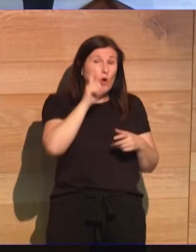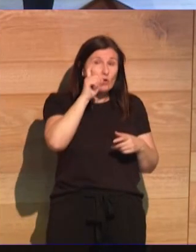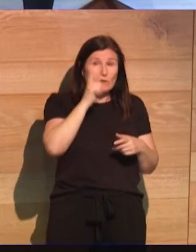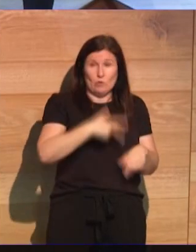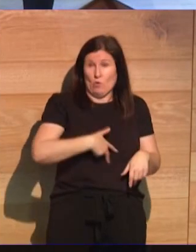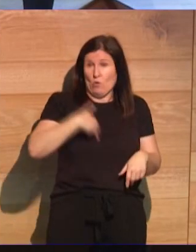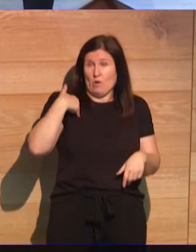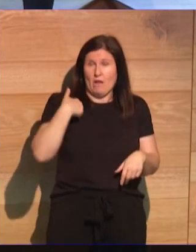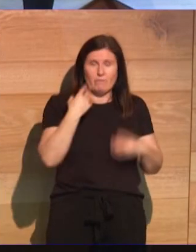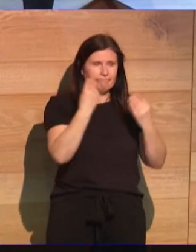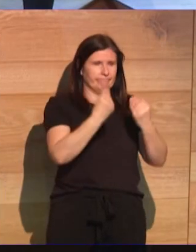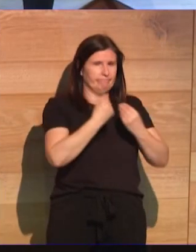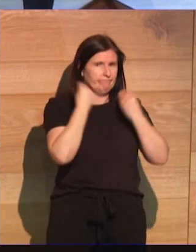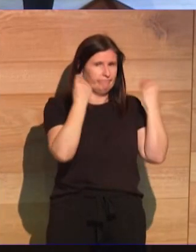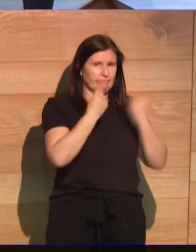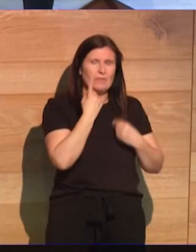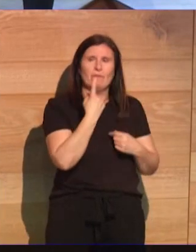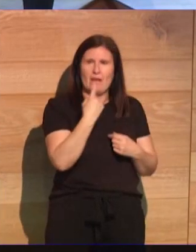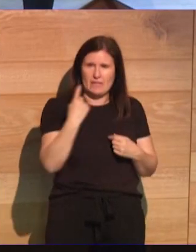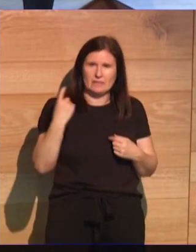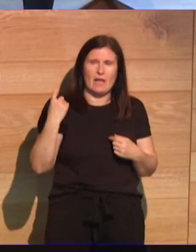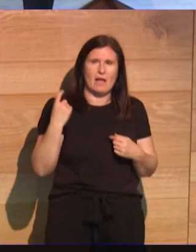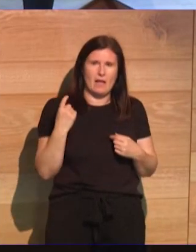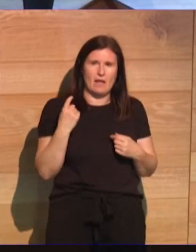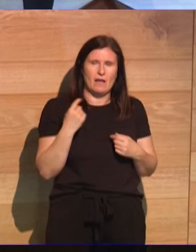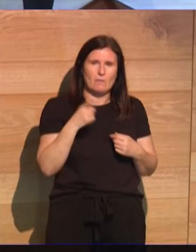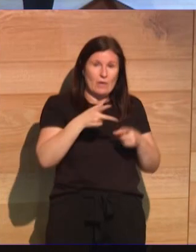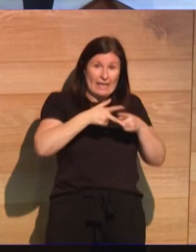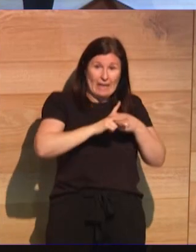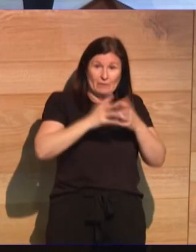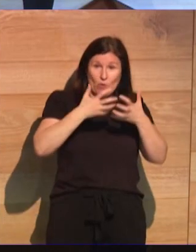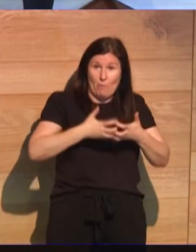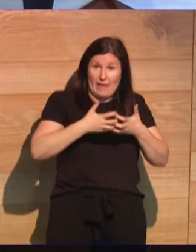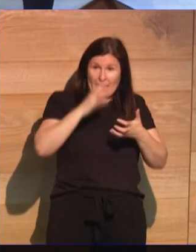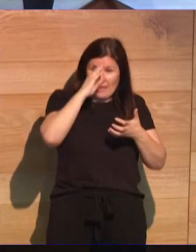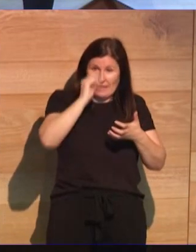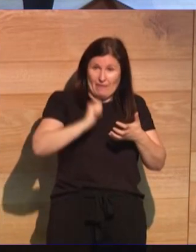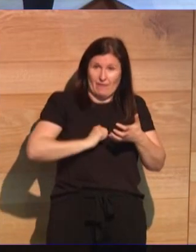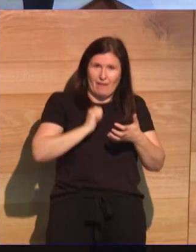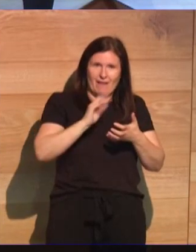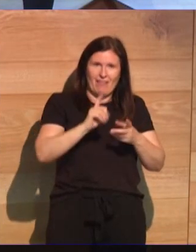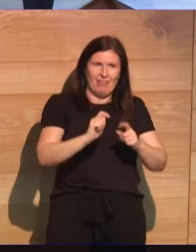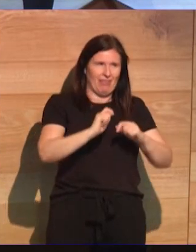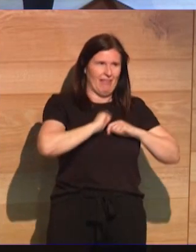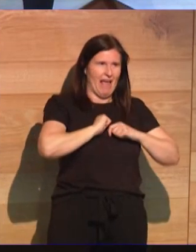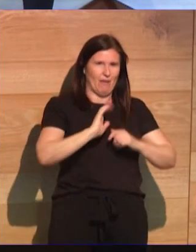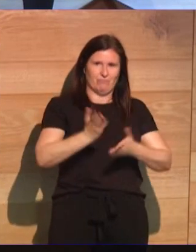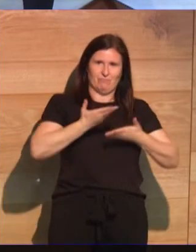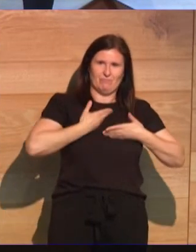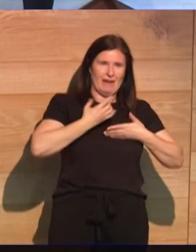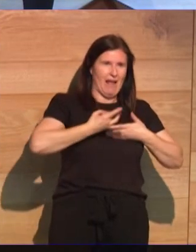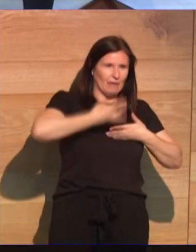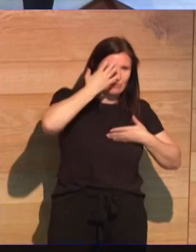en general, porque claro, una herramienta que podría beneficiar que se sea más creativo, que se aprenda